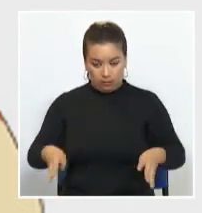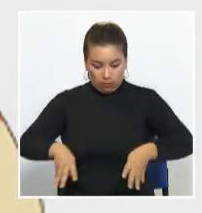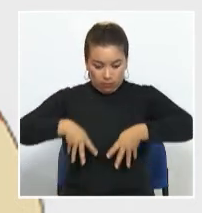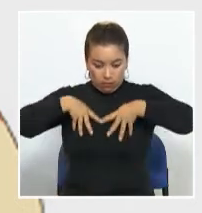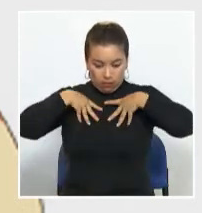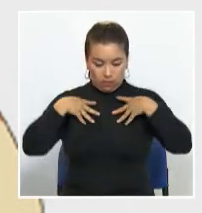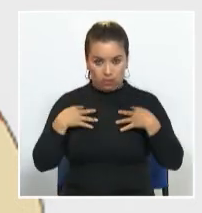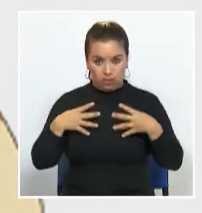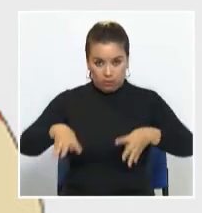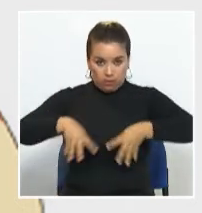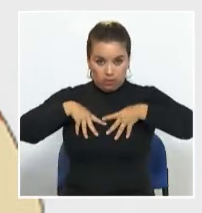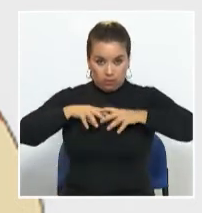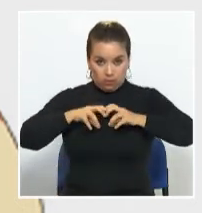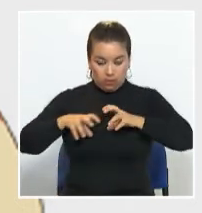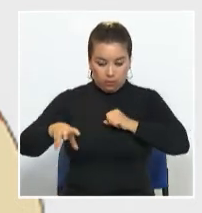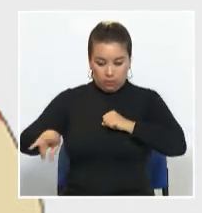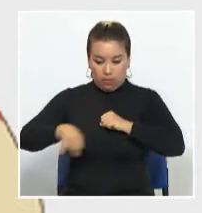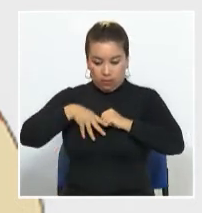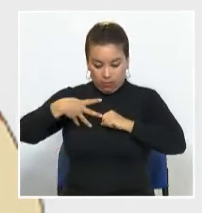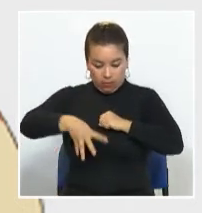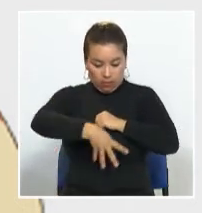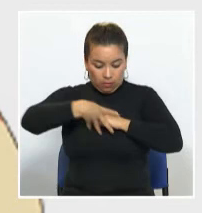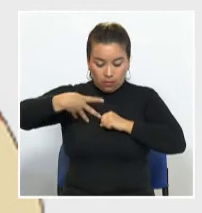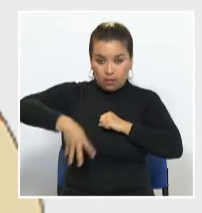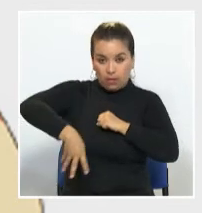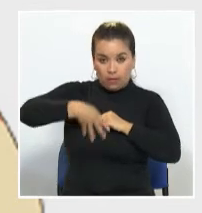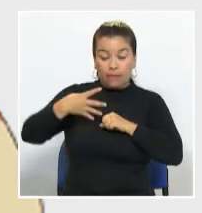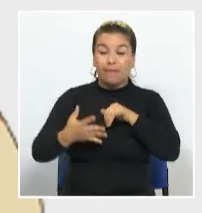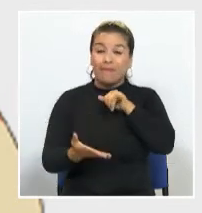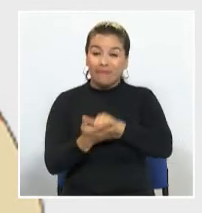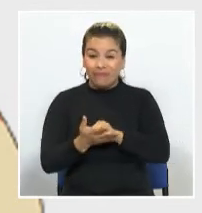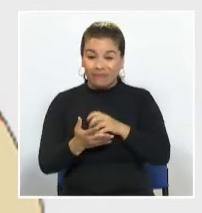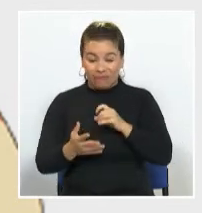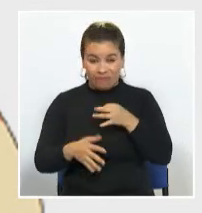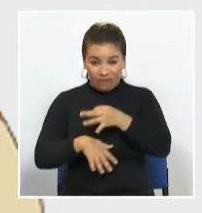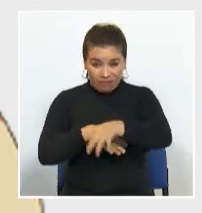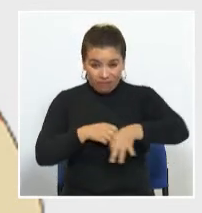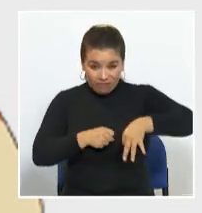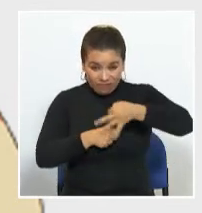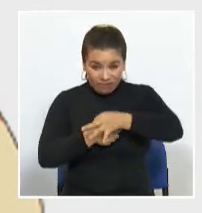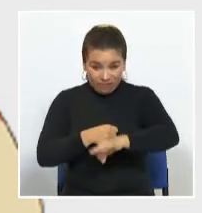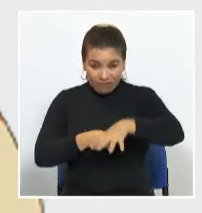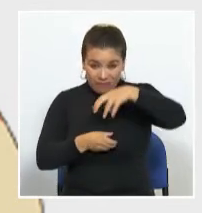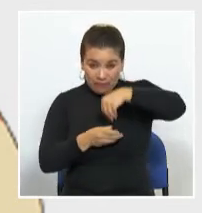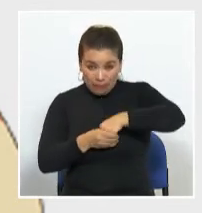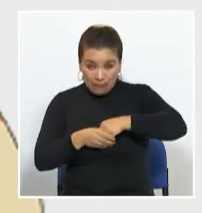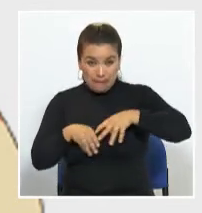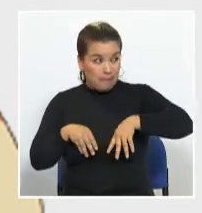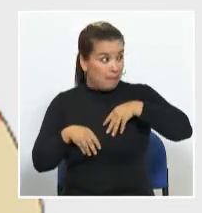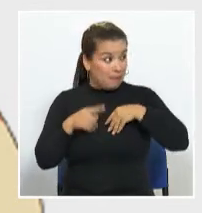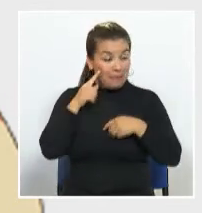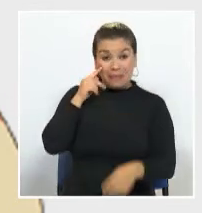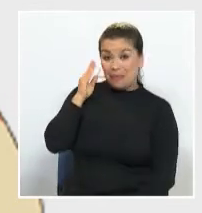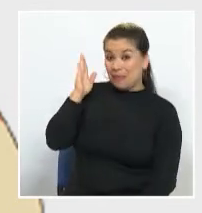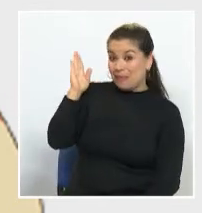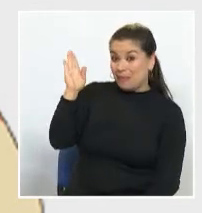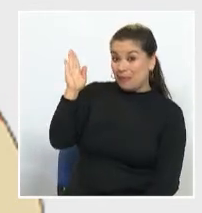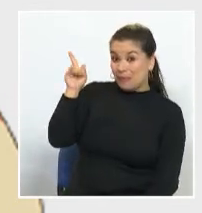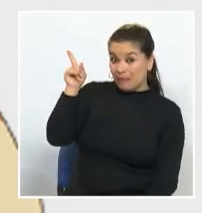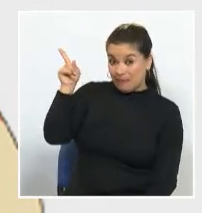corazón. Esa formación de esos coágulos dentro de las arterias coronarias, como vemos allí en